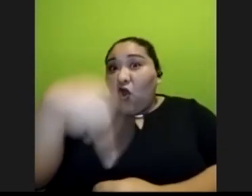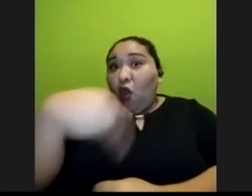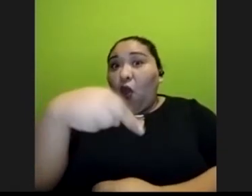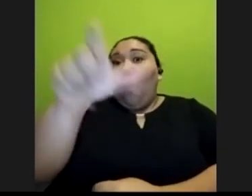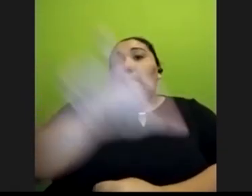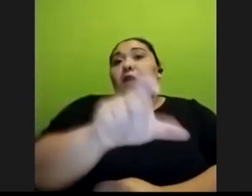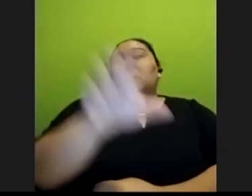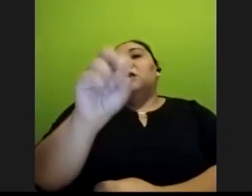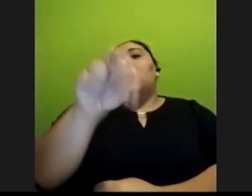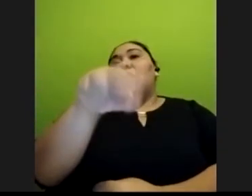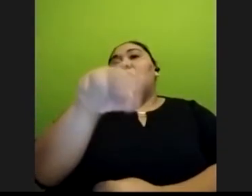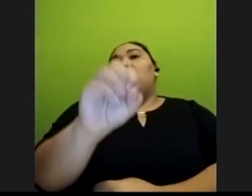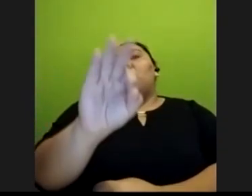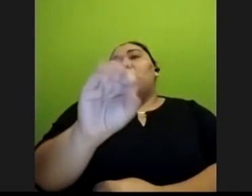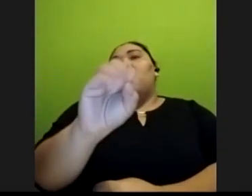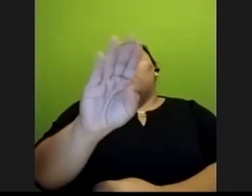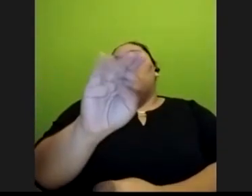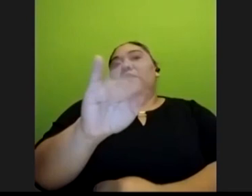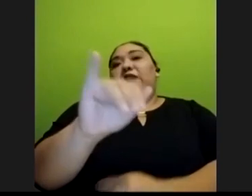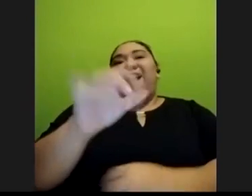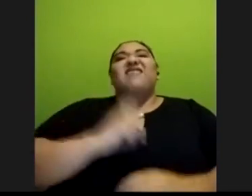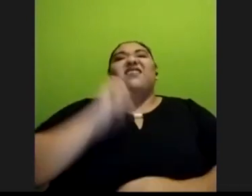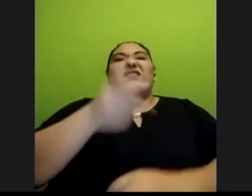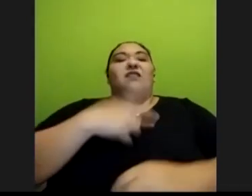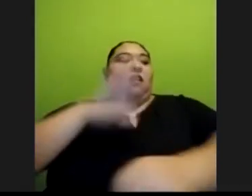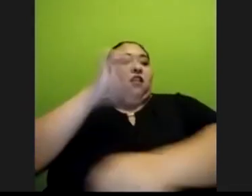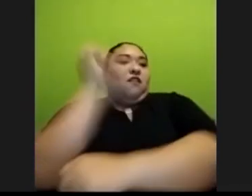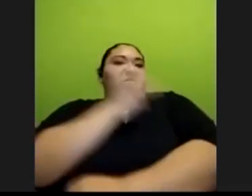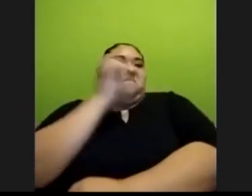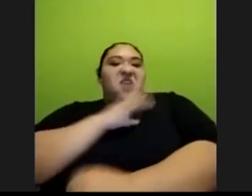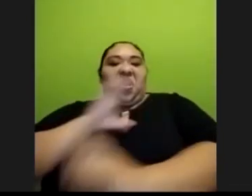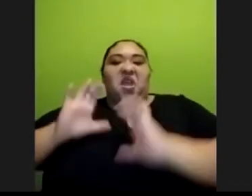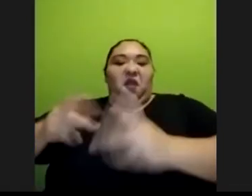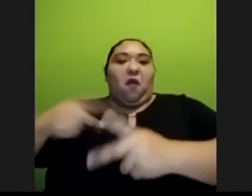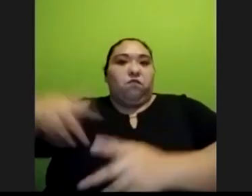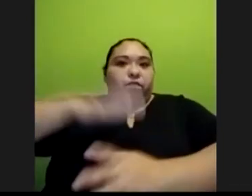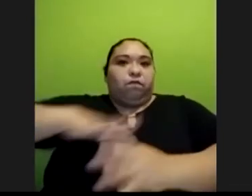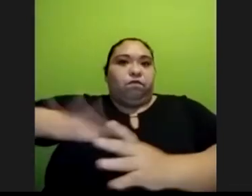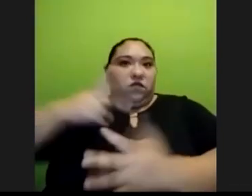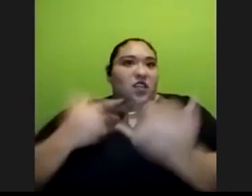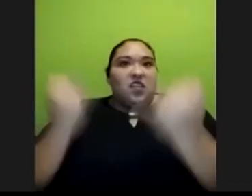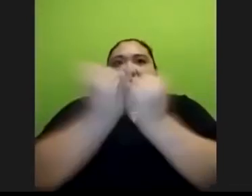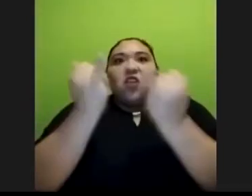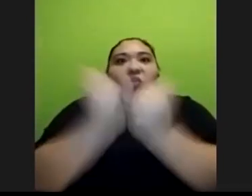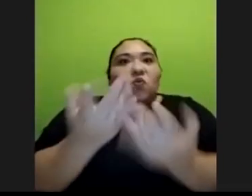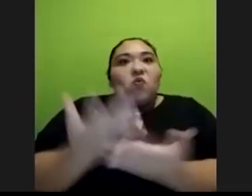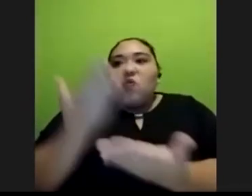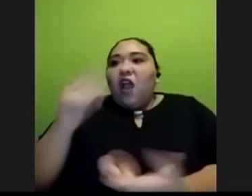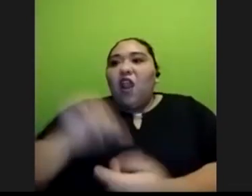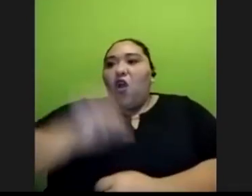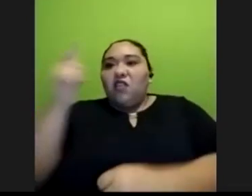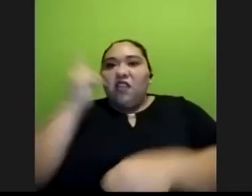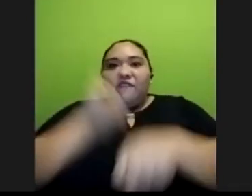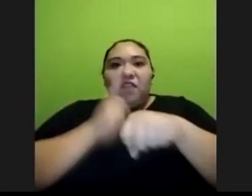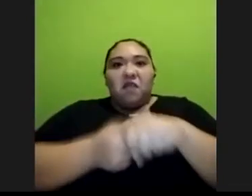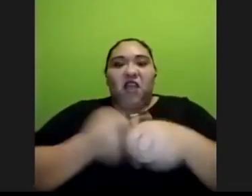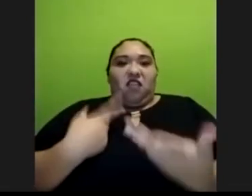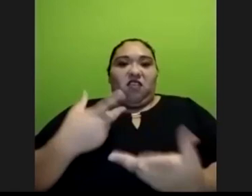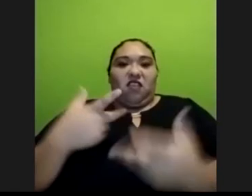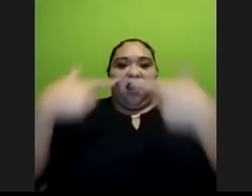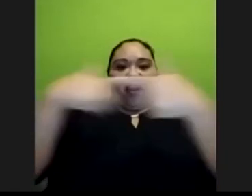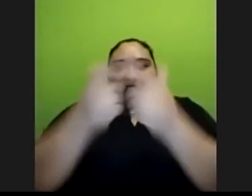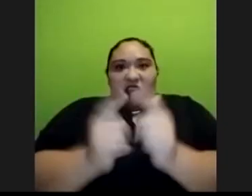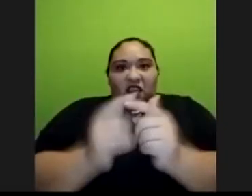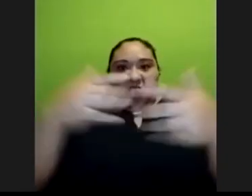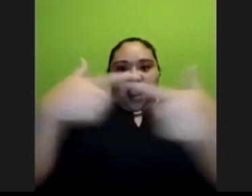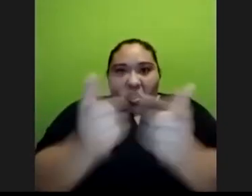personas. O lo que se dijo, por ejemplo, con respecto a la población LGBT. No, pues es que esta enfermedad en realidad es como un llamado de atención,